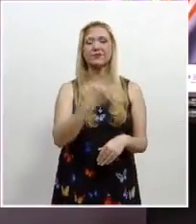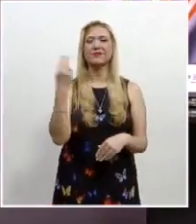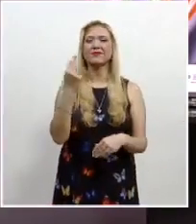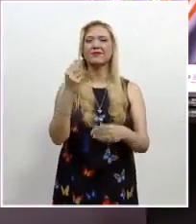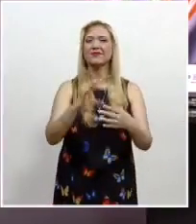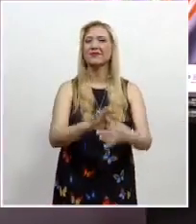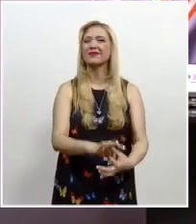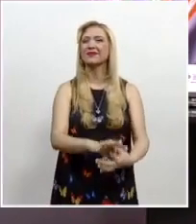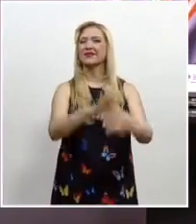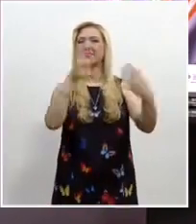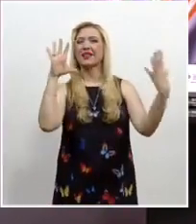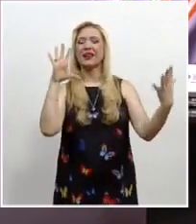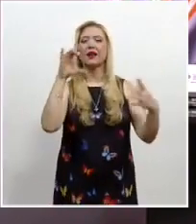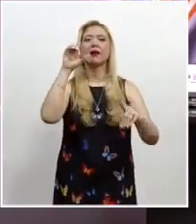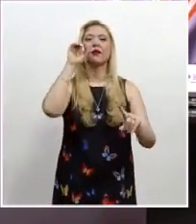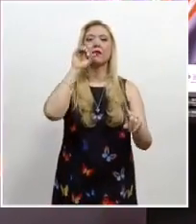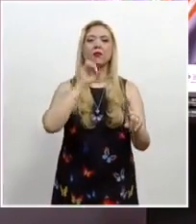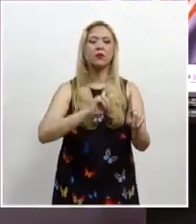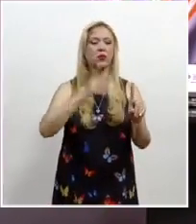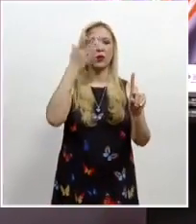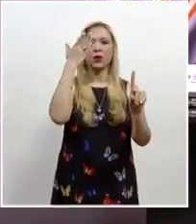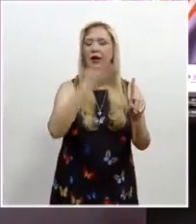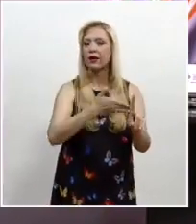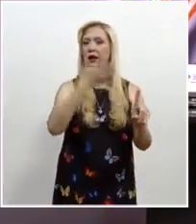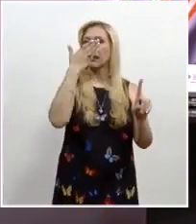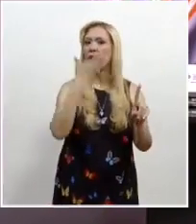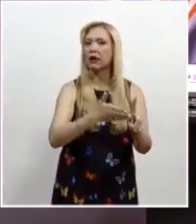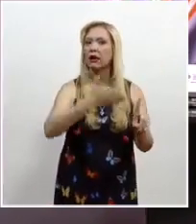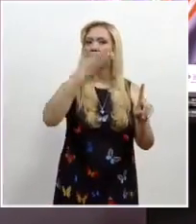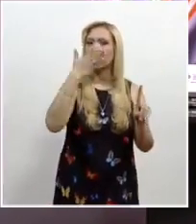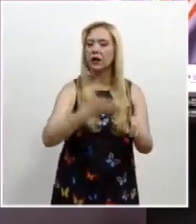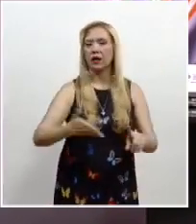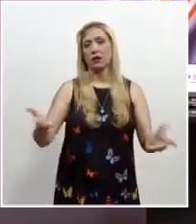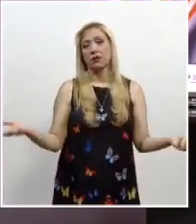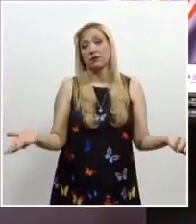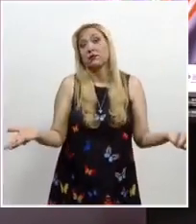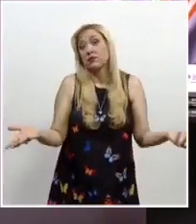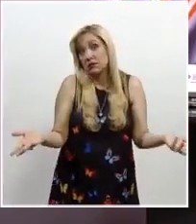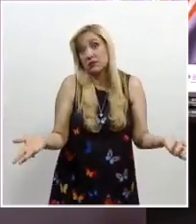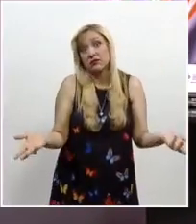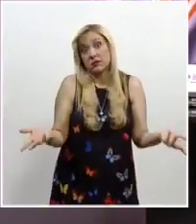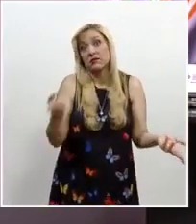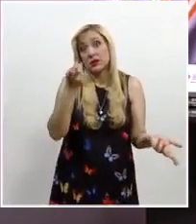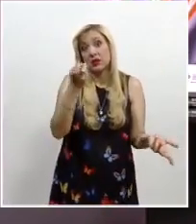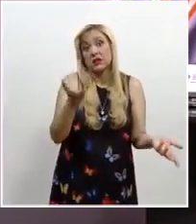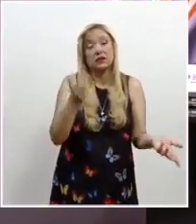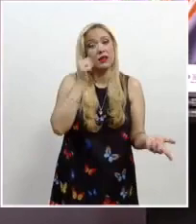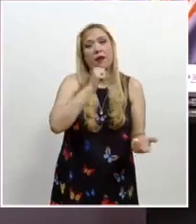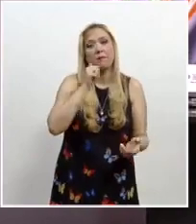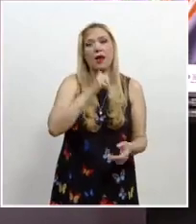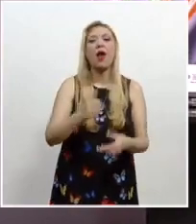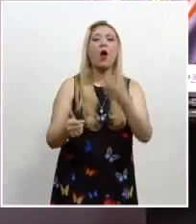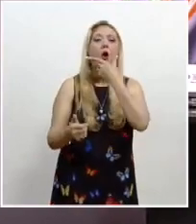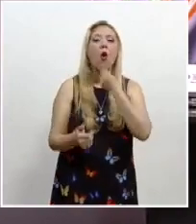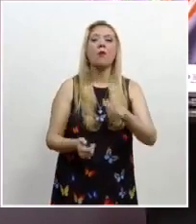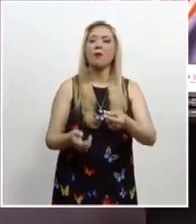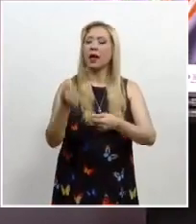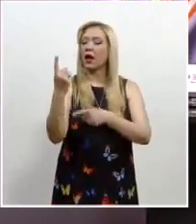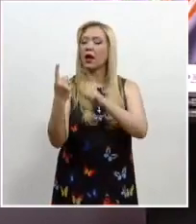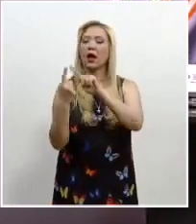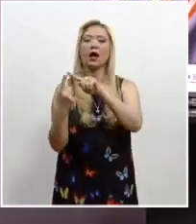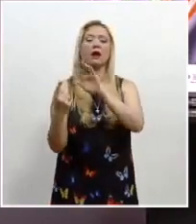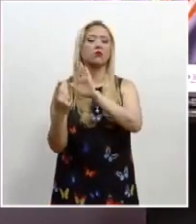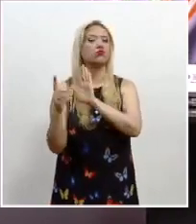estos patrones de género, porque finalmente nuestra sociedad está construida con base en estereotipos y en este tipo